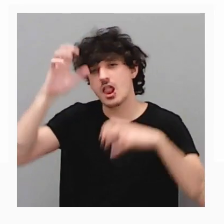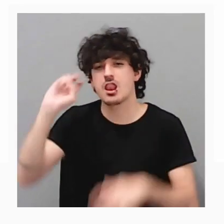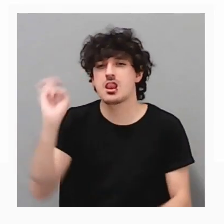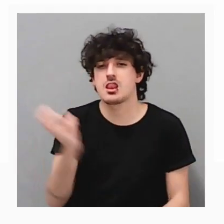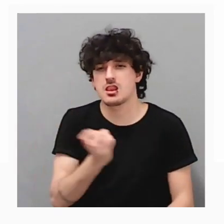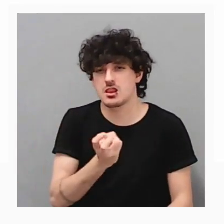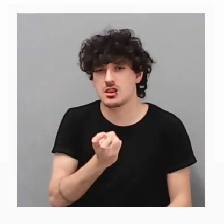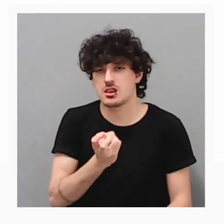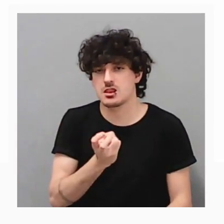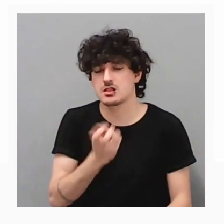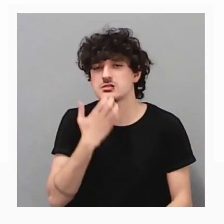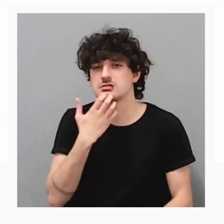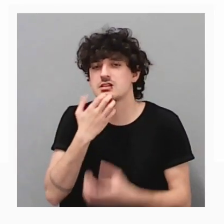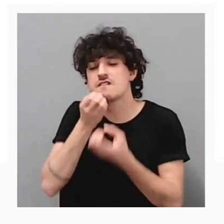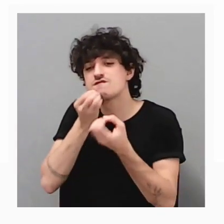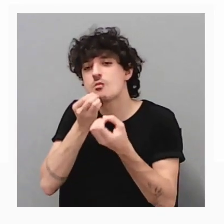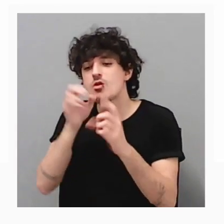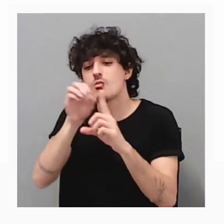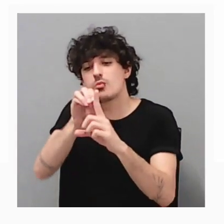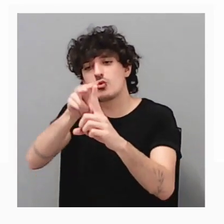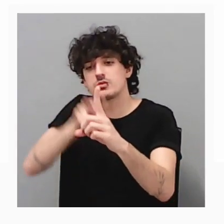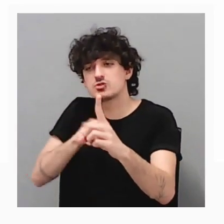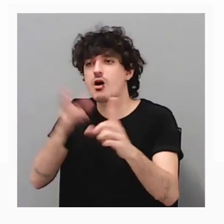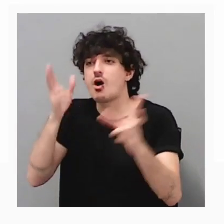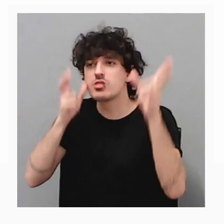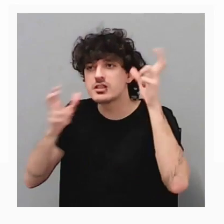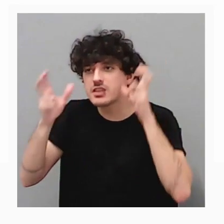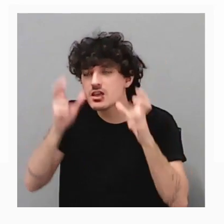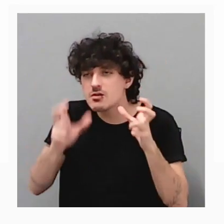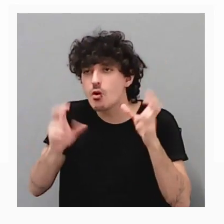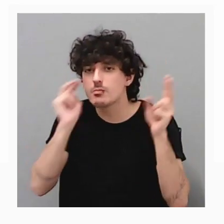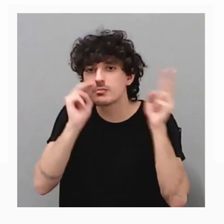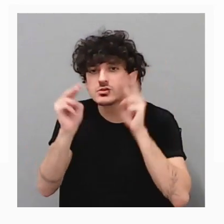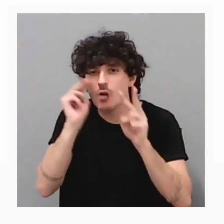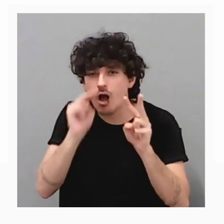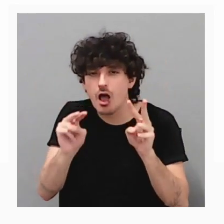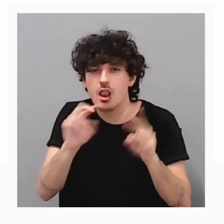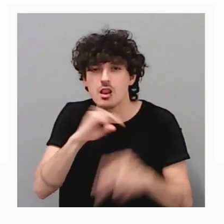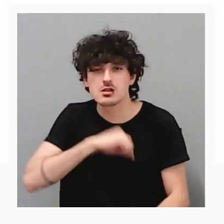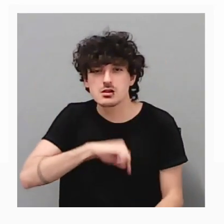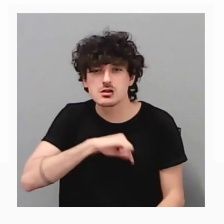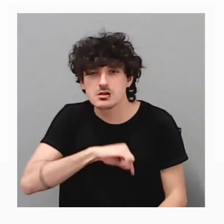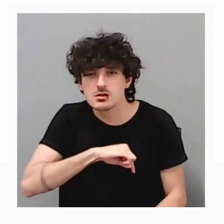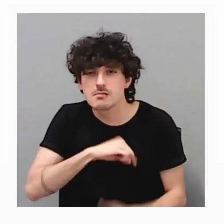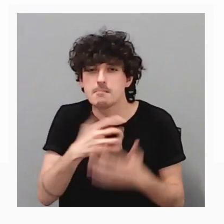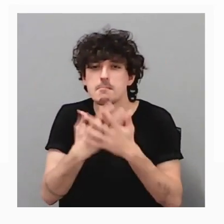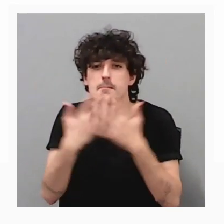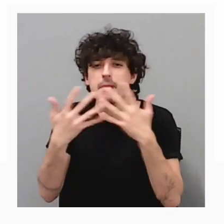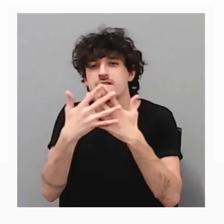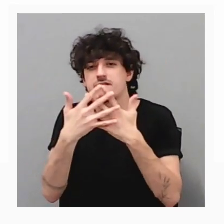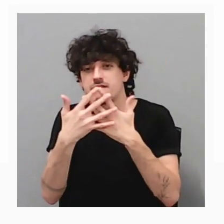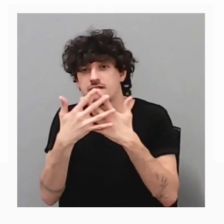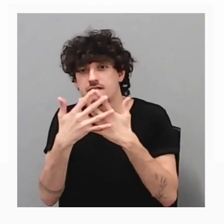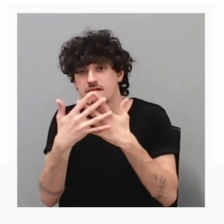del punto de vista auditivo, visual, sinestésico, cuando lo sentimos, cuando lo vemos, cuando lo oímos, la información